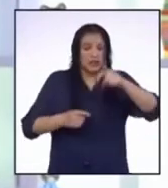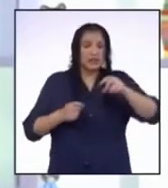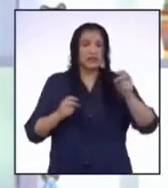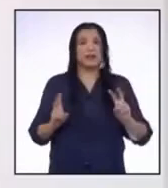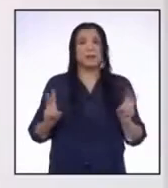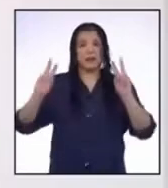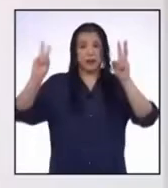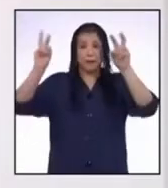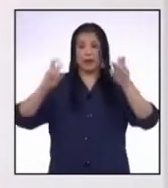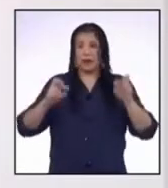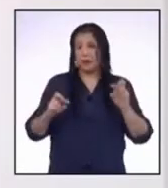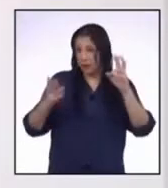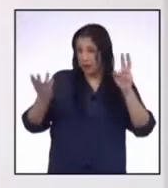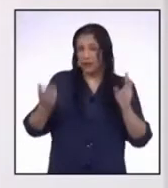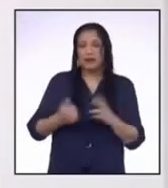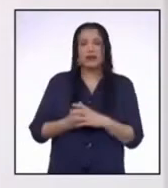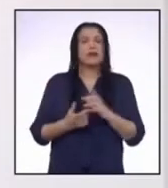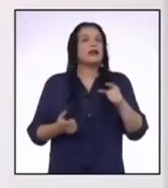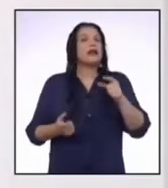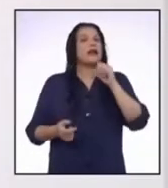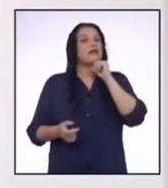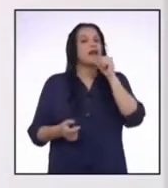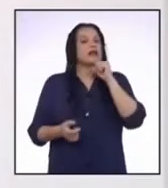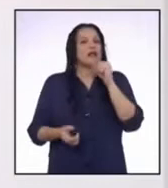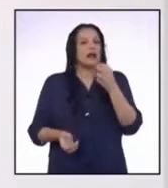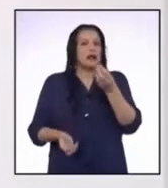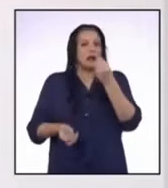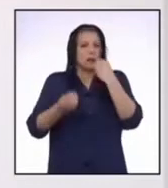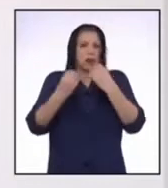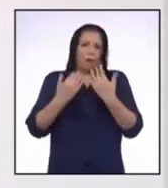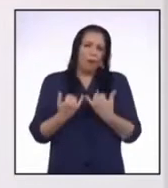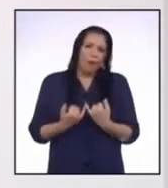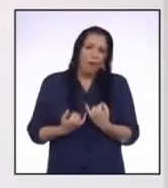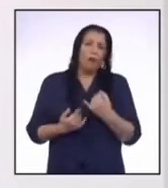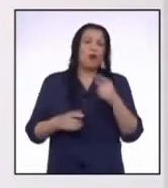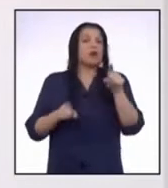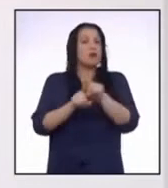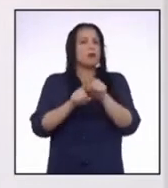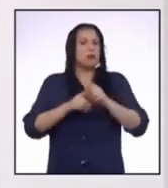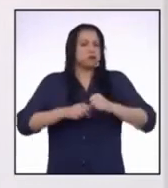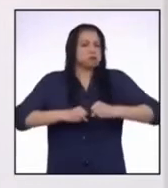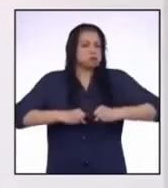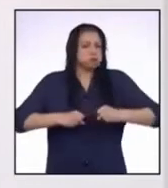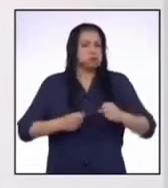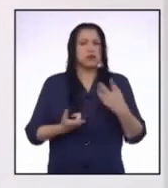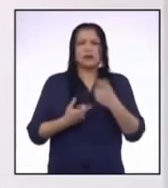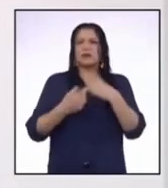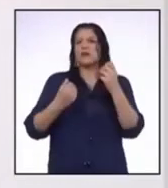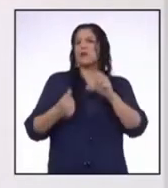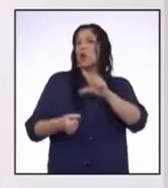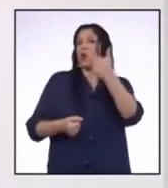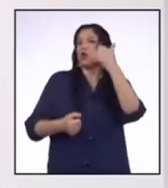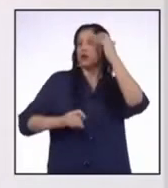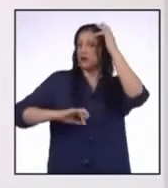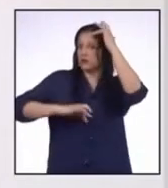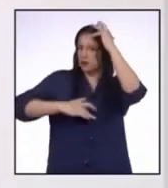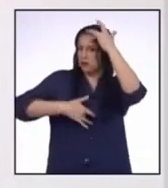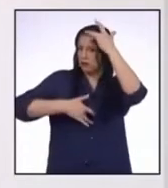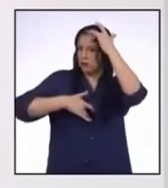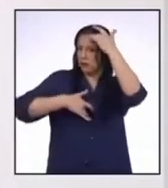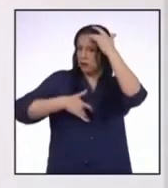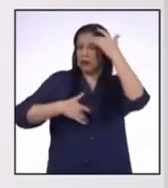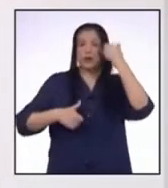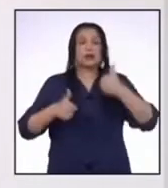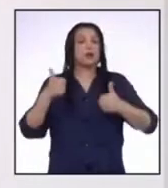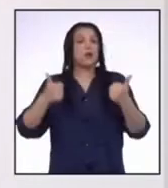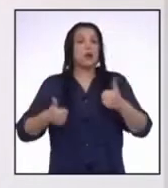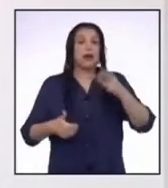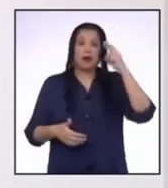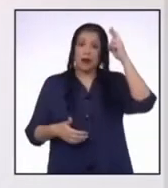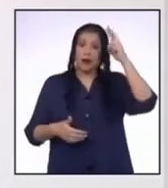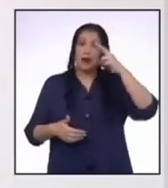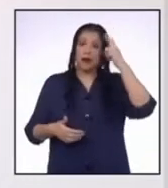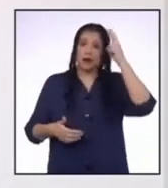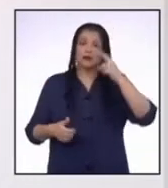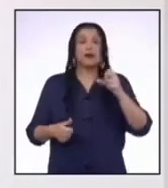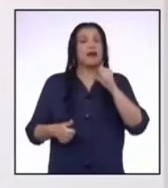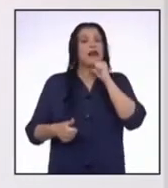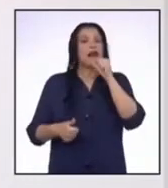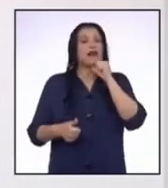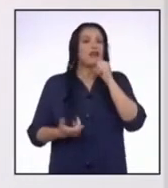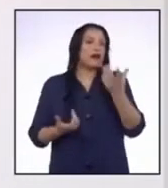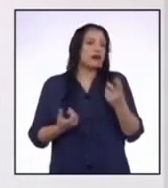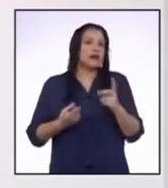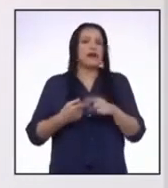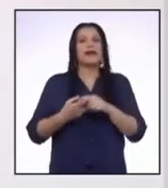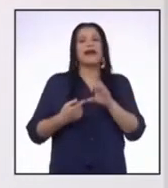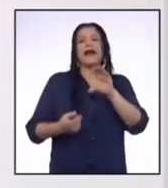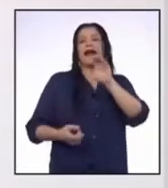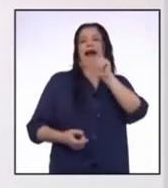proporciones adecuadas. La desnutrición y la obesidad también participan en otras enfermedades provocadas por el déficit de nutrientes como